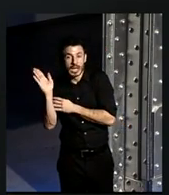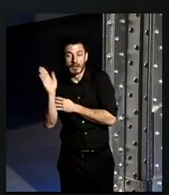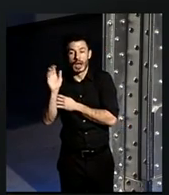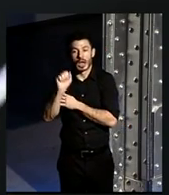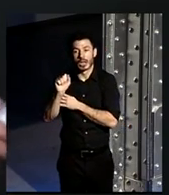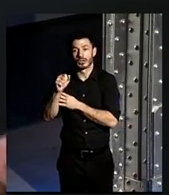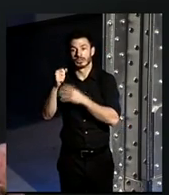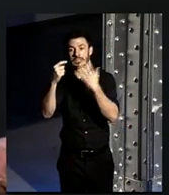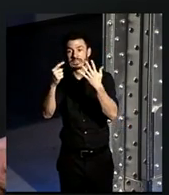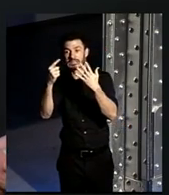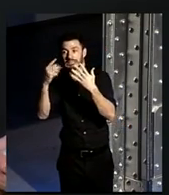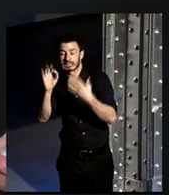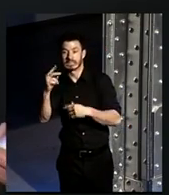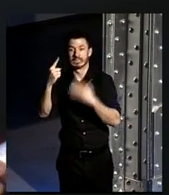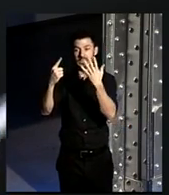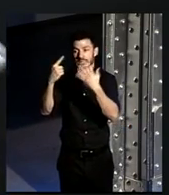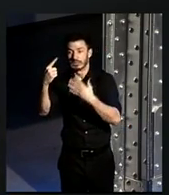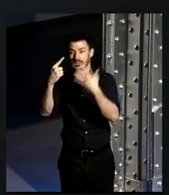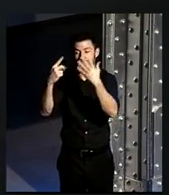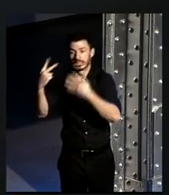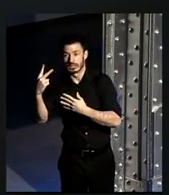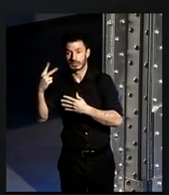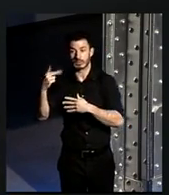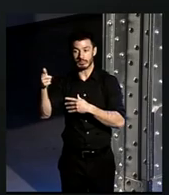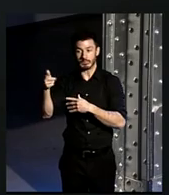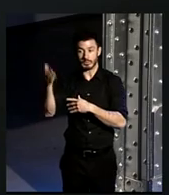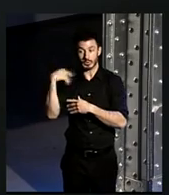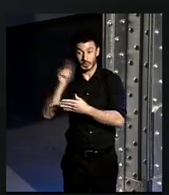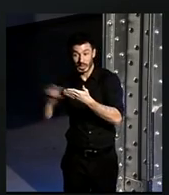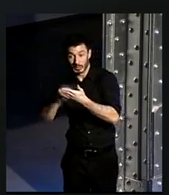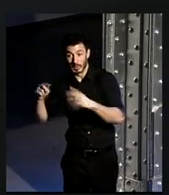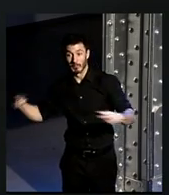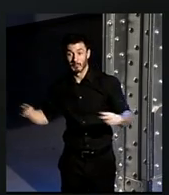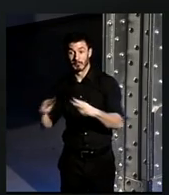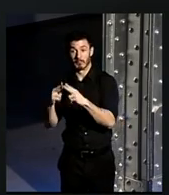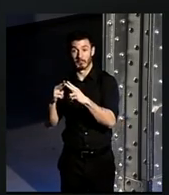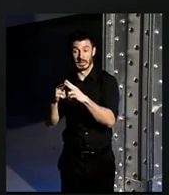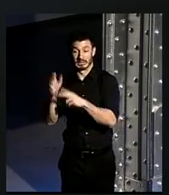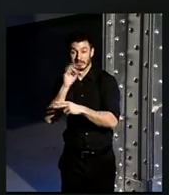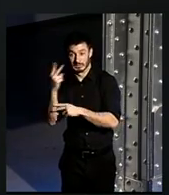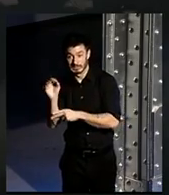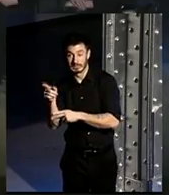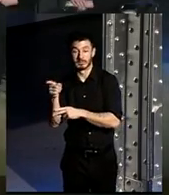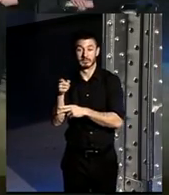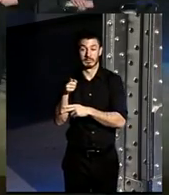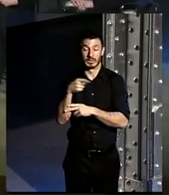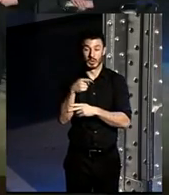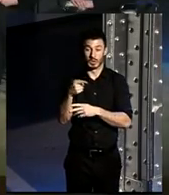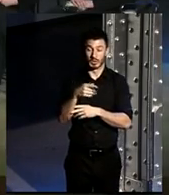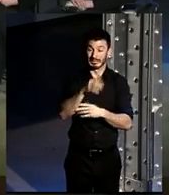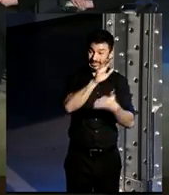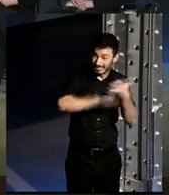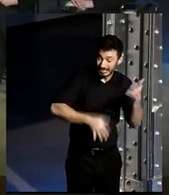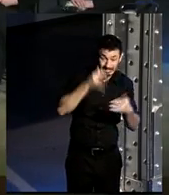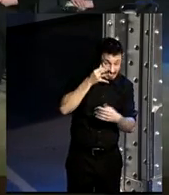1860-62, cuando escribió Paris XXe siècle, con lo que dice, lo que pone en el... Hay dos razones. Yo creo que la visión